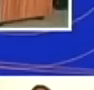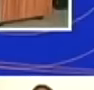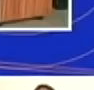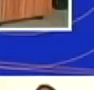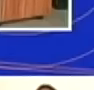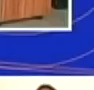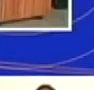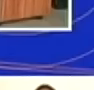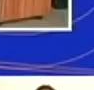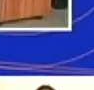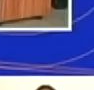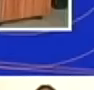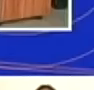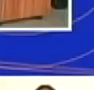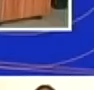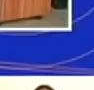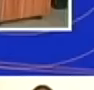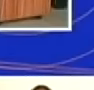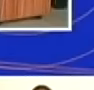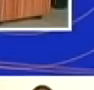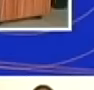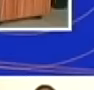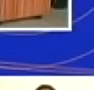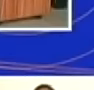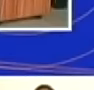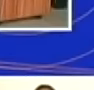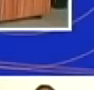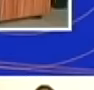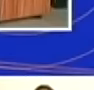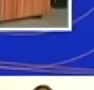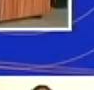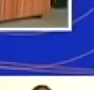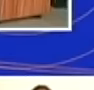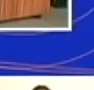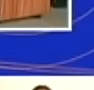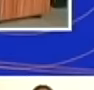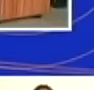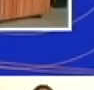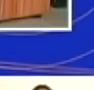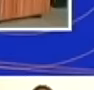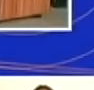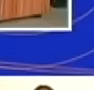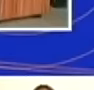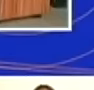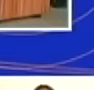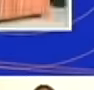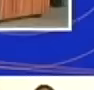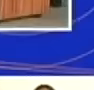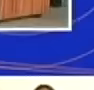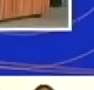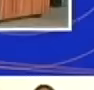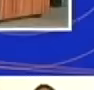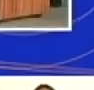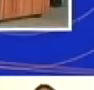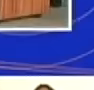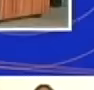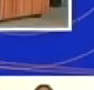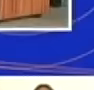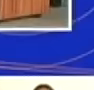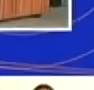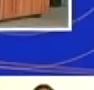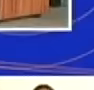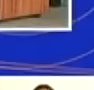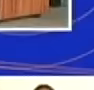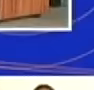una idea maravillosa de la Federación de Estudiantes, la Federación Venezolana de Estudiantes de Educación Media, de su